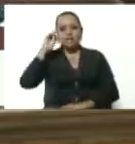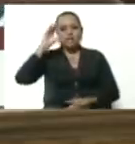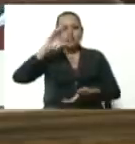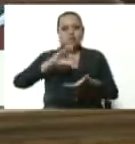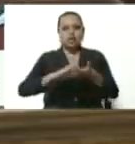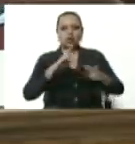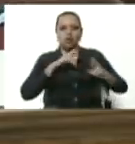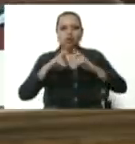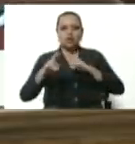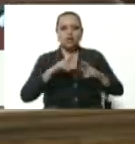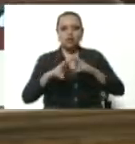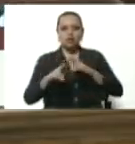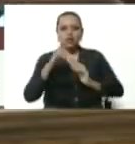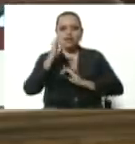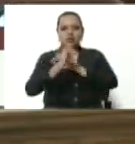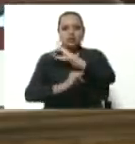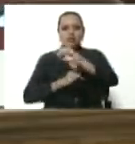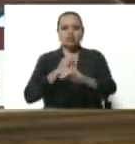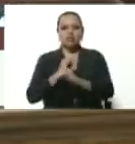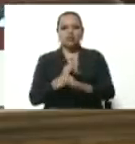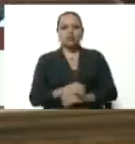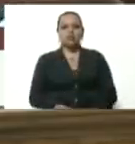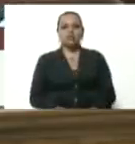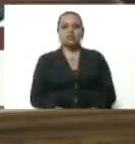las relaciones internacionales.